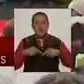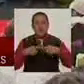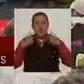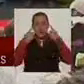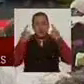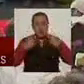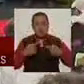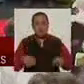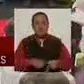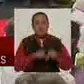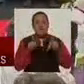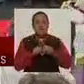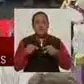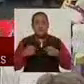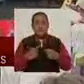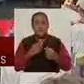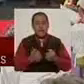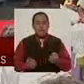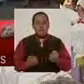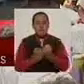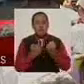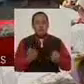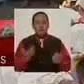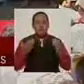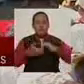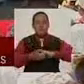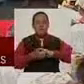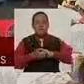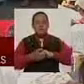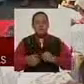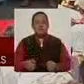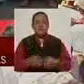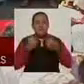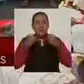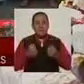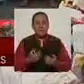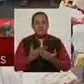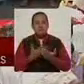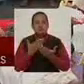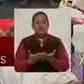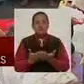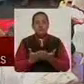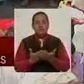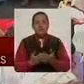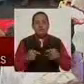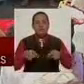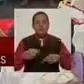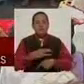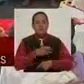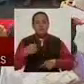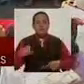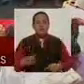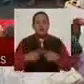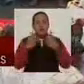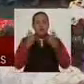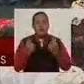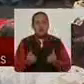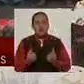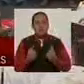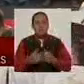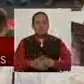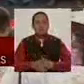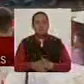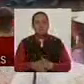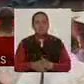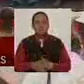está apoyando un convenio establecido entre el Ministerio de Economía y Finanzas y